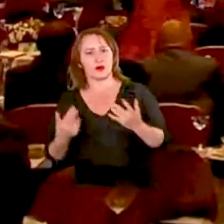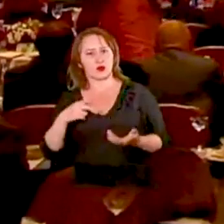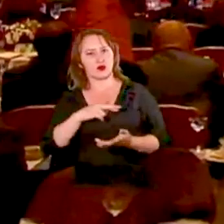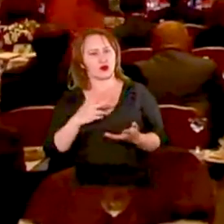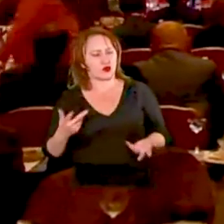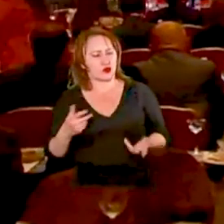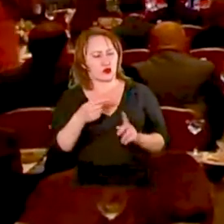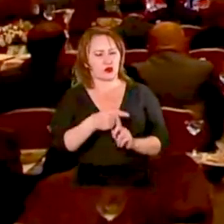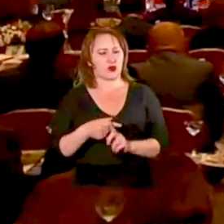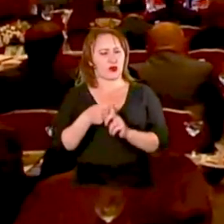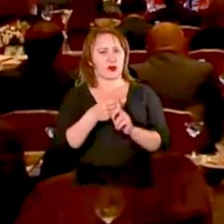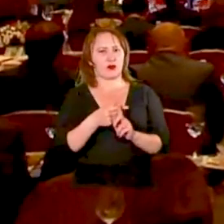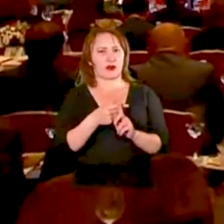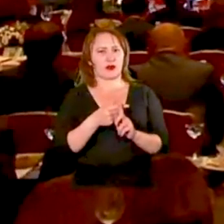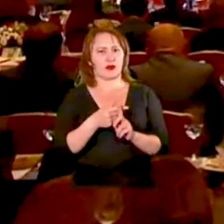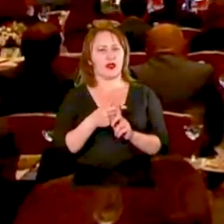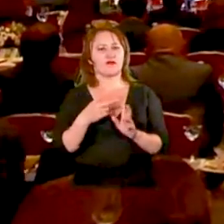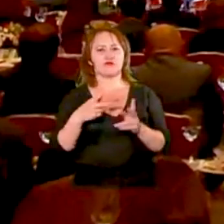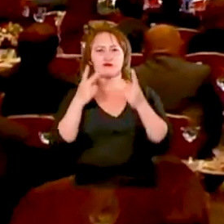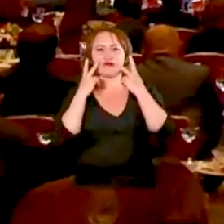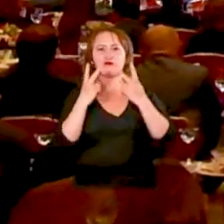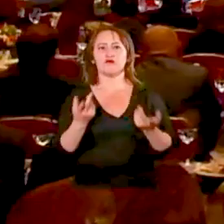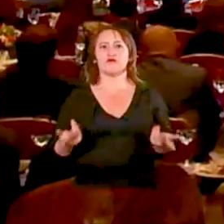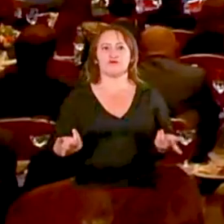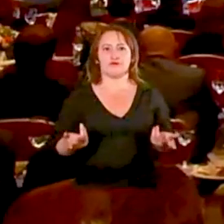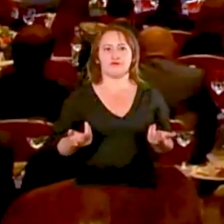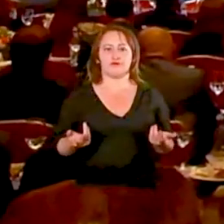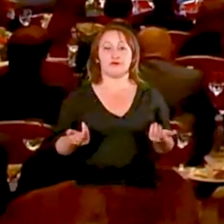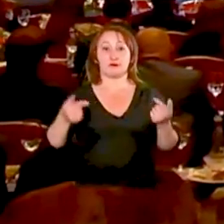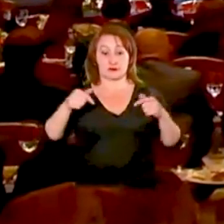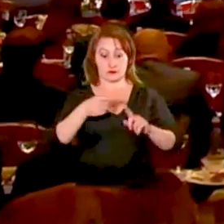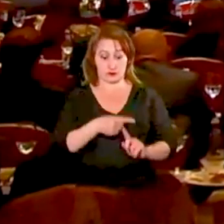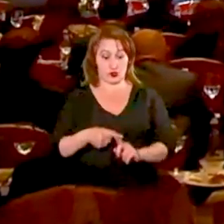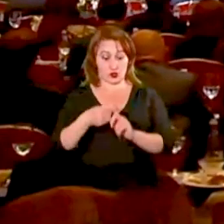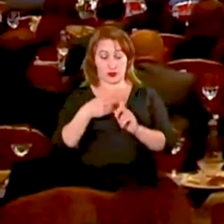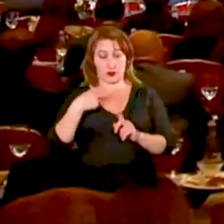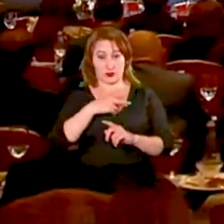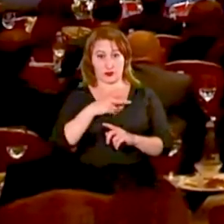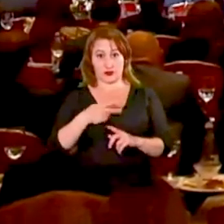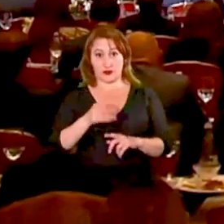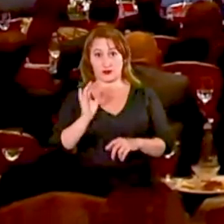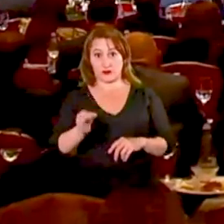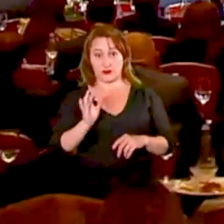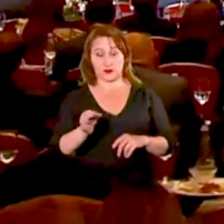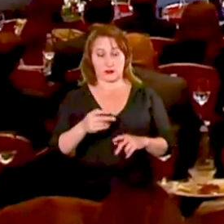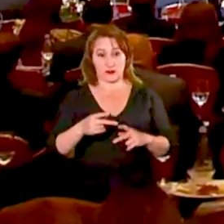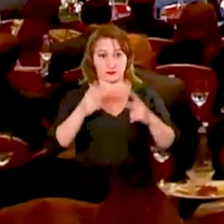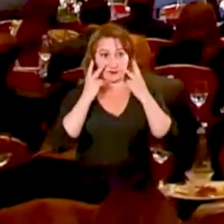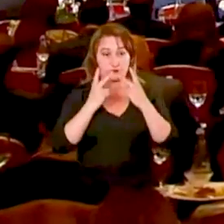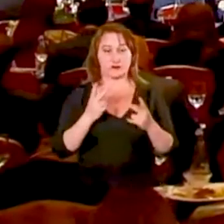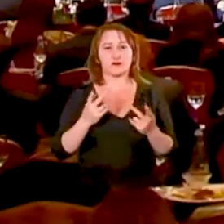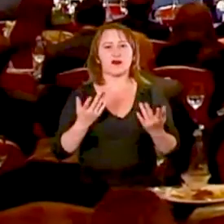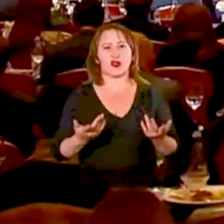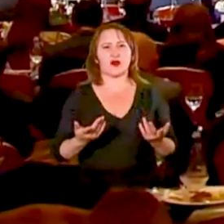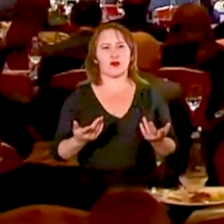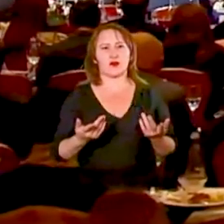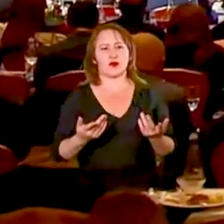nosotros desde la Procuraduría observamos, nosotros desde la Procuraduría siempre estamos